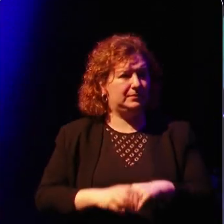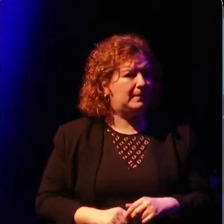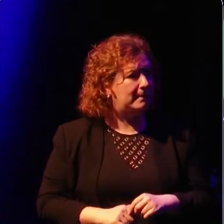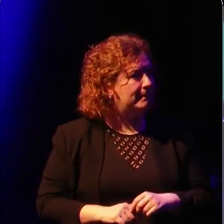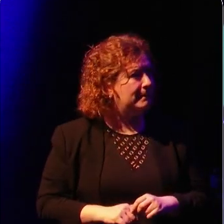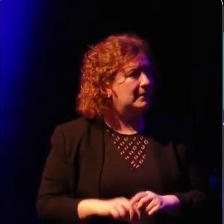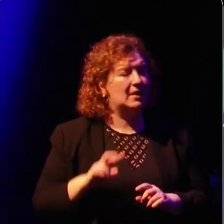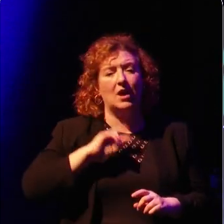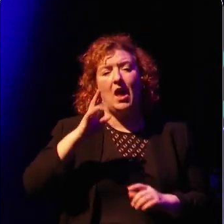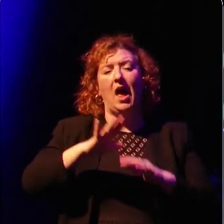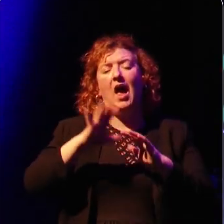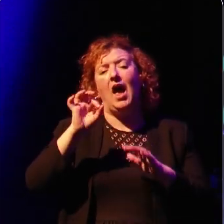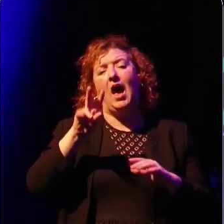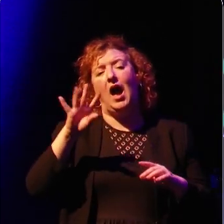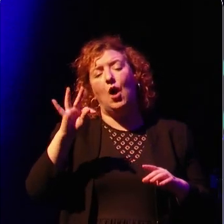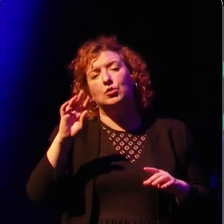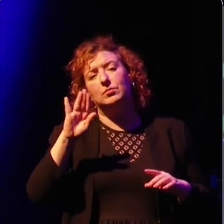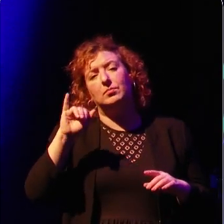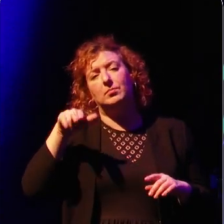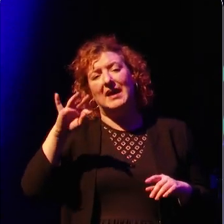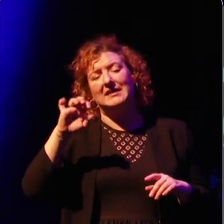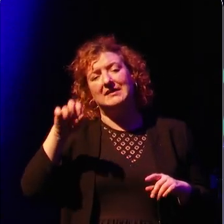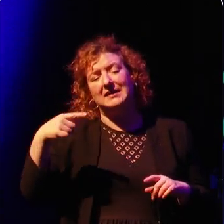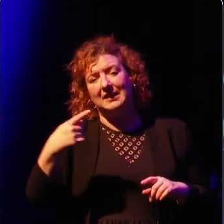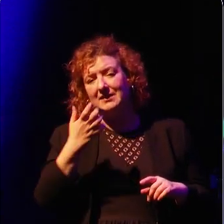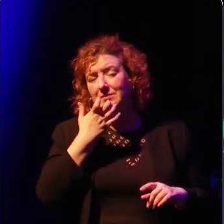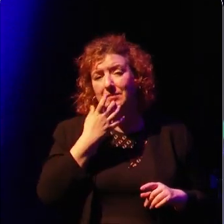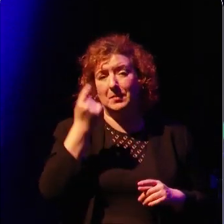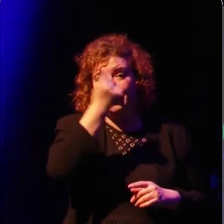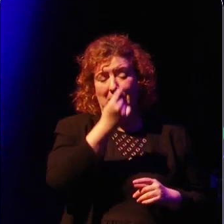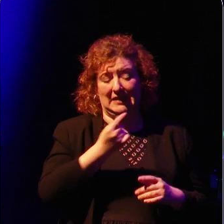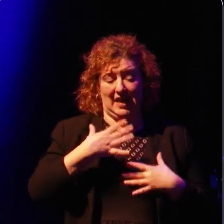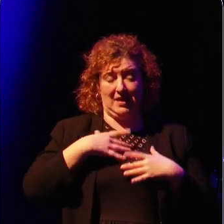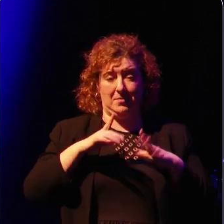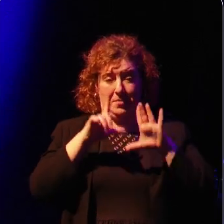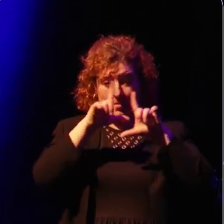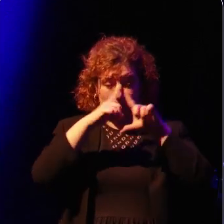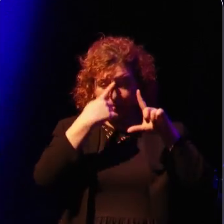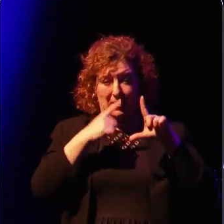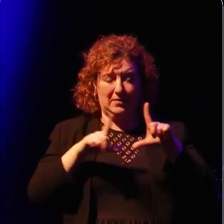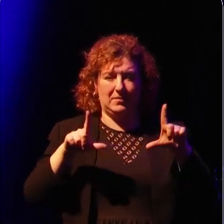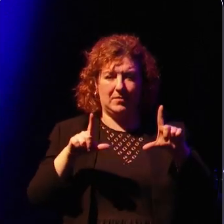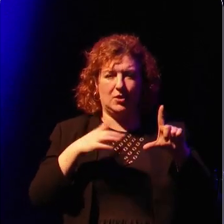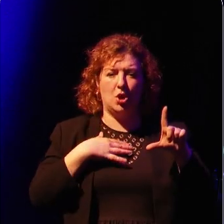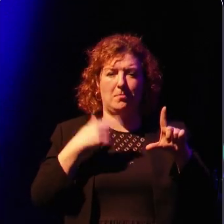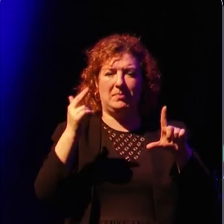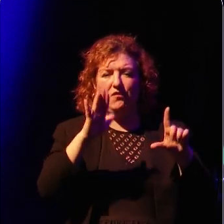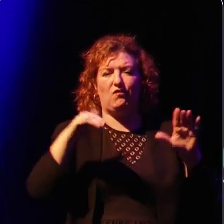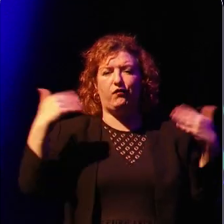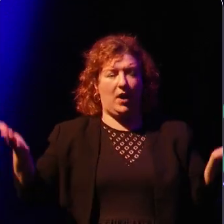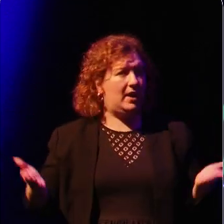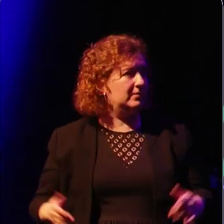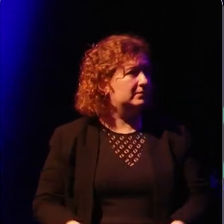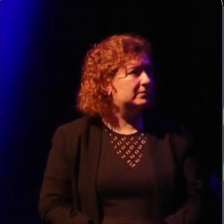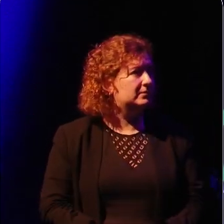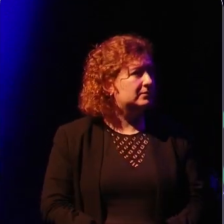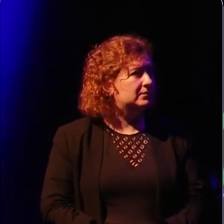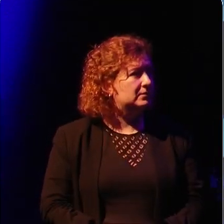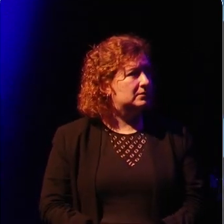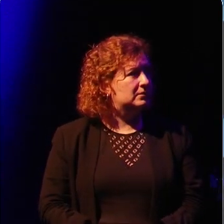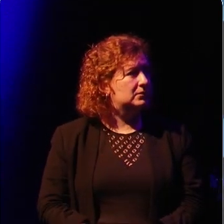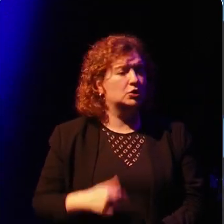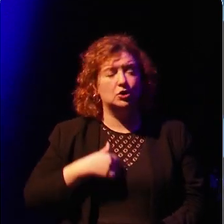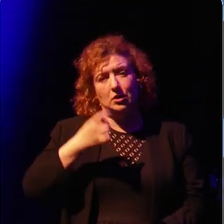que es outpainting, y es decir, da una imagen y pintar dentro, cojo una imagen y pinto fuera. Me